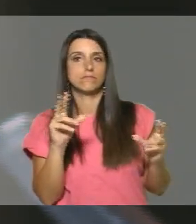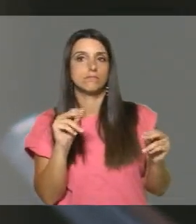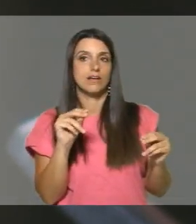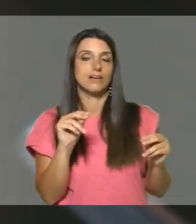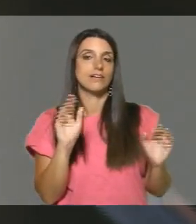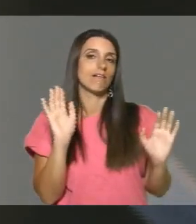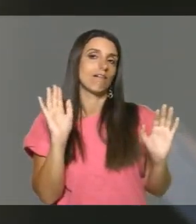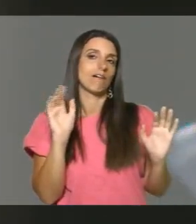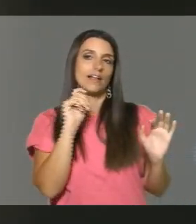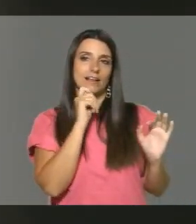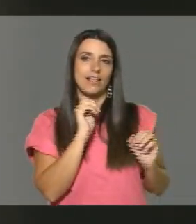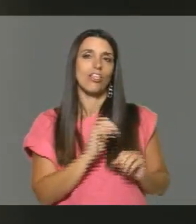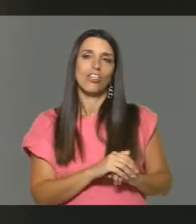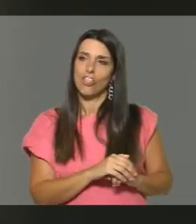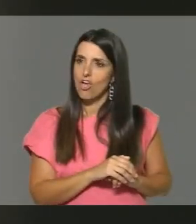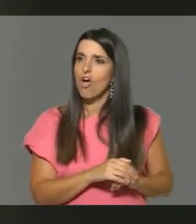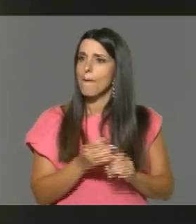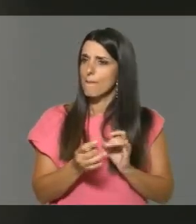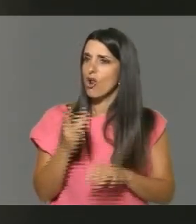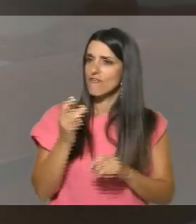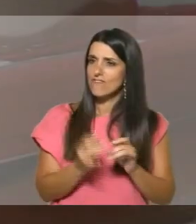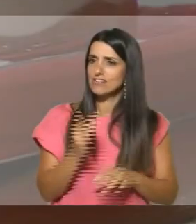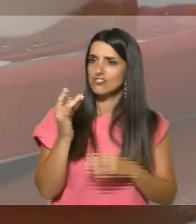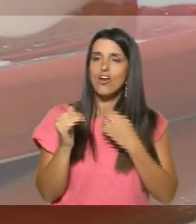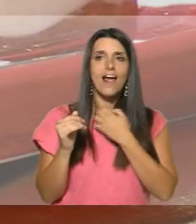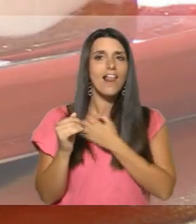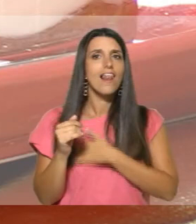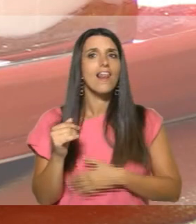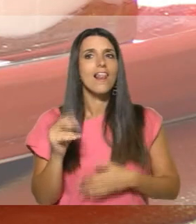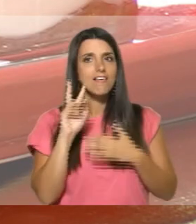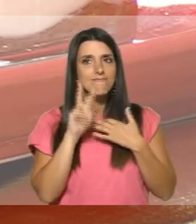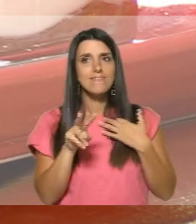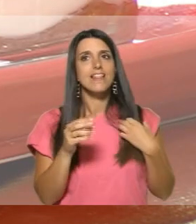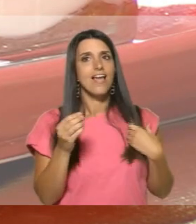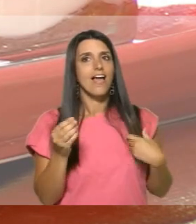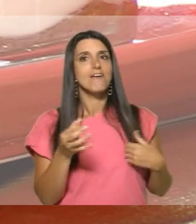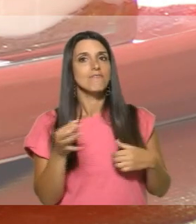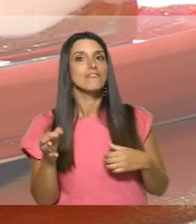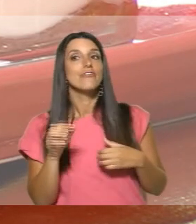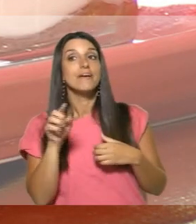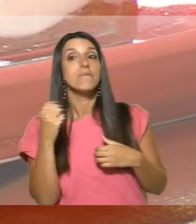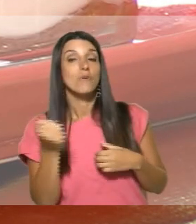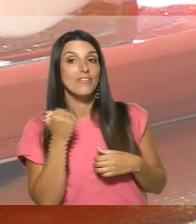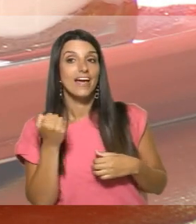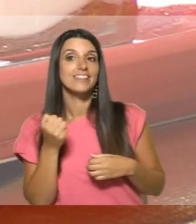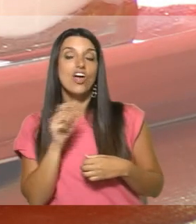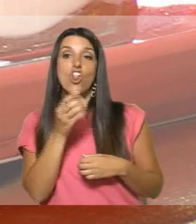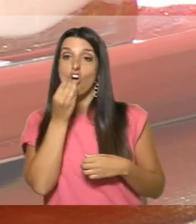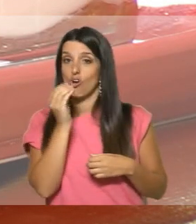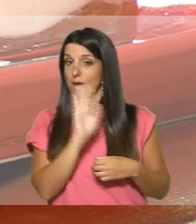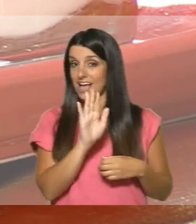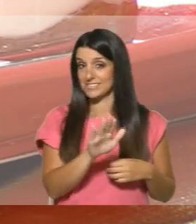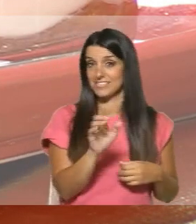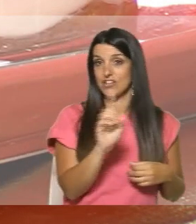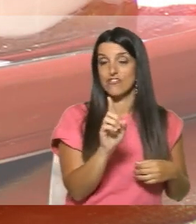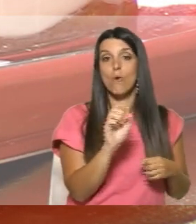recomendá? ¿Qué plan? ¿Qué compañero? ¿Qué profesionalidad que tenemos, claro, acá? Mira, mirá cómo se ve. ¿Sabés una cosa que es importante? Que esto no lo comas así.